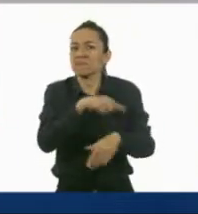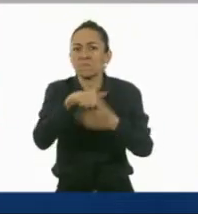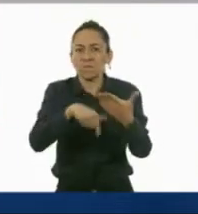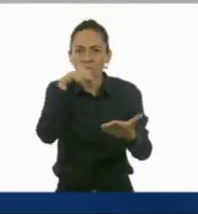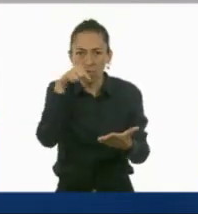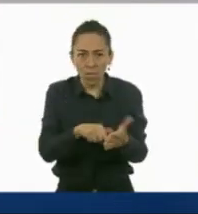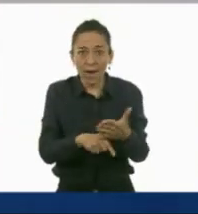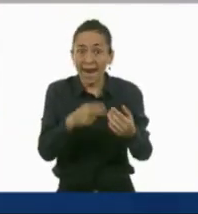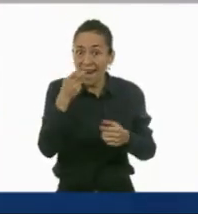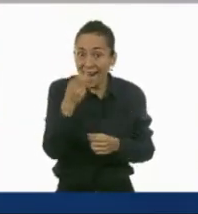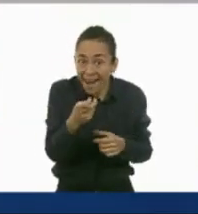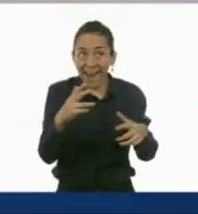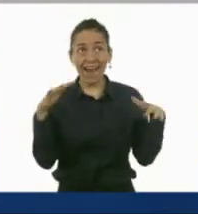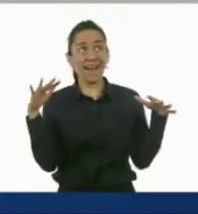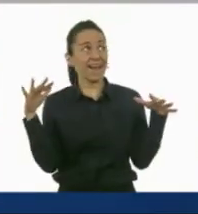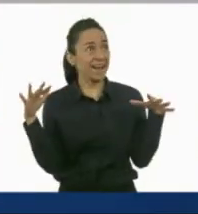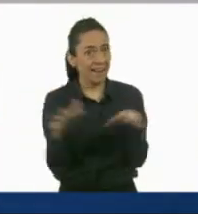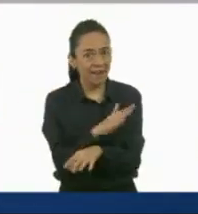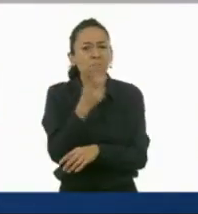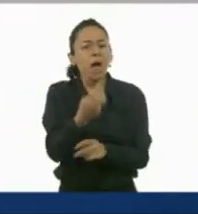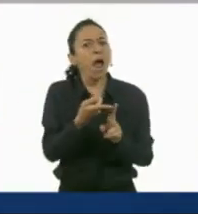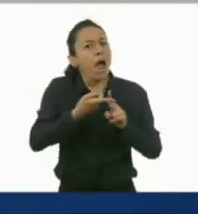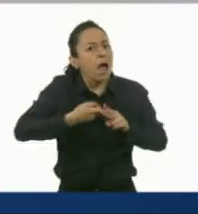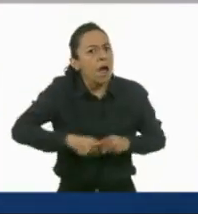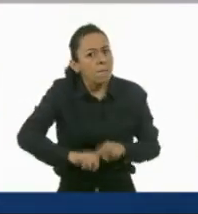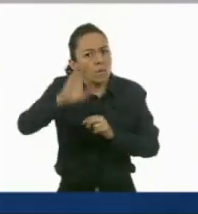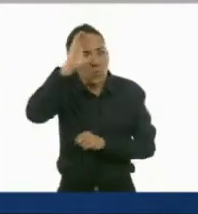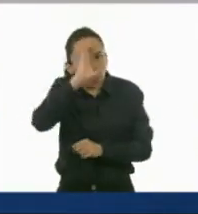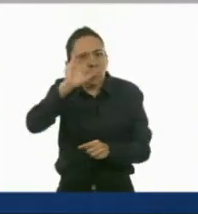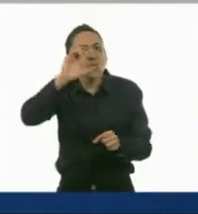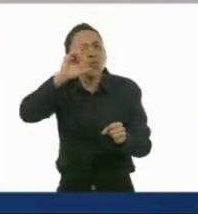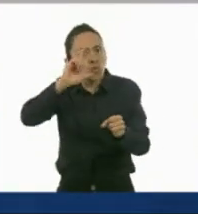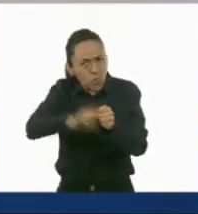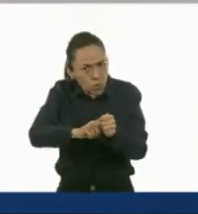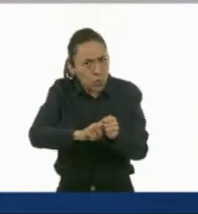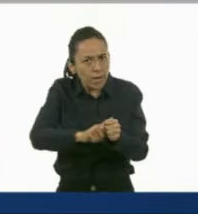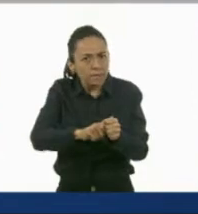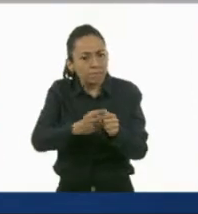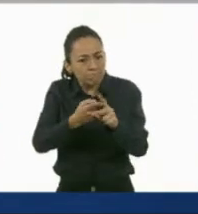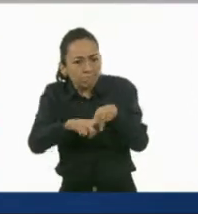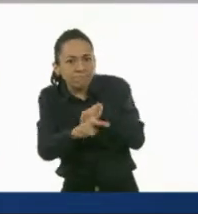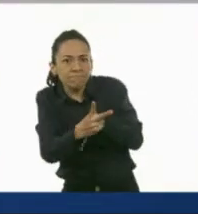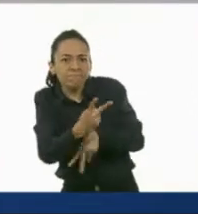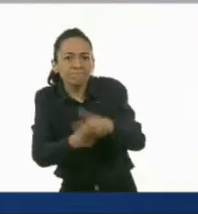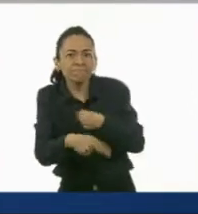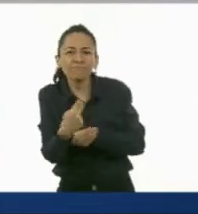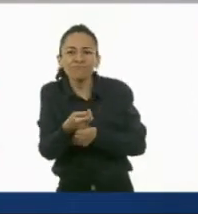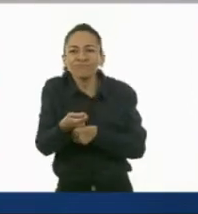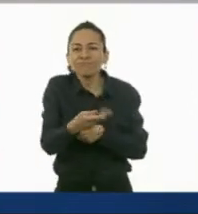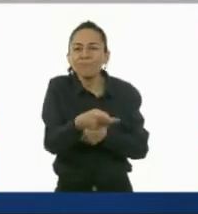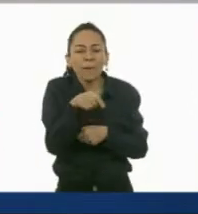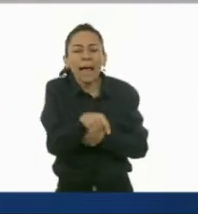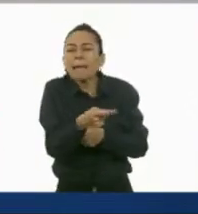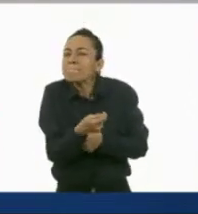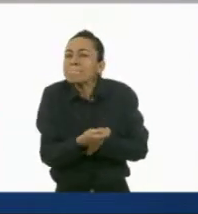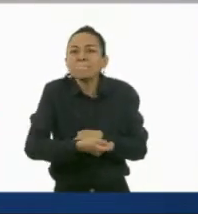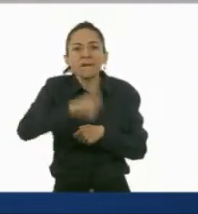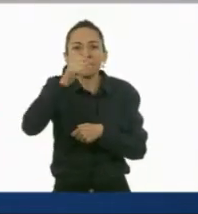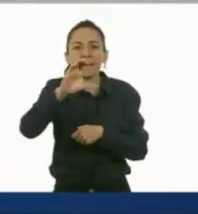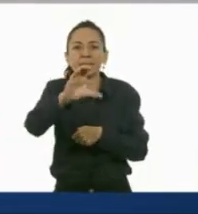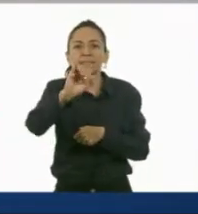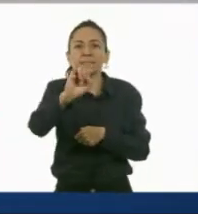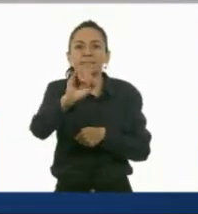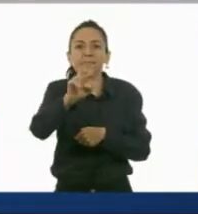había algunas culturas que fueron las primeras, que podemos decir que fueron las primeras civilizaciones, y en un momento las vamos a